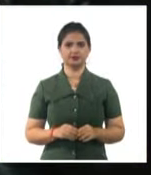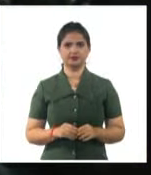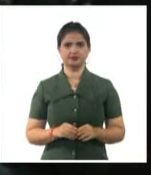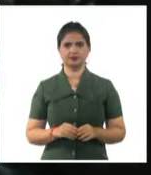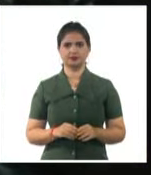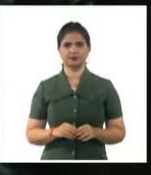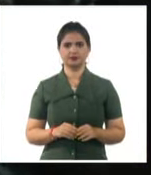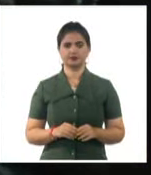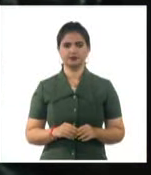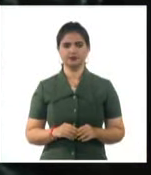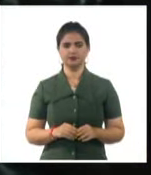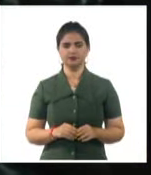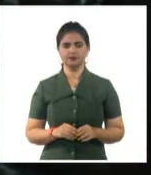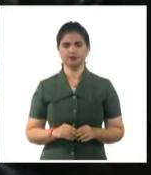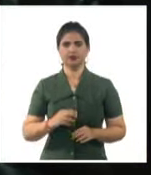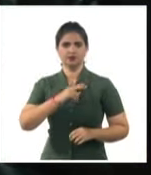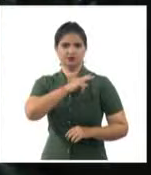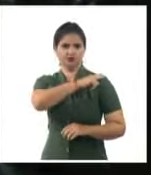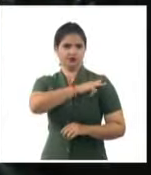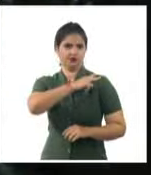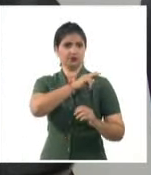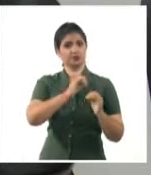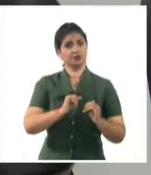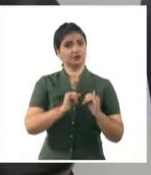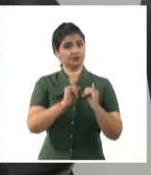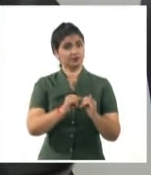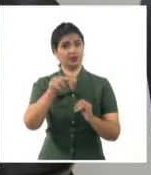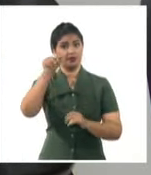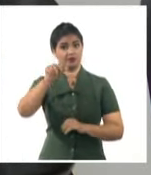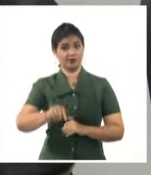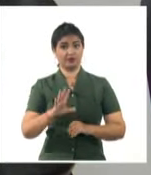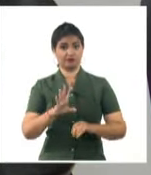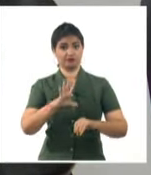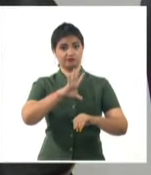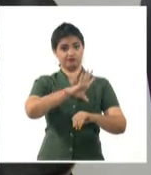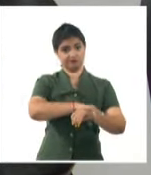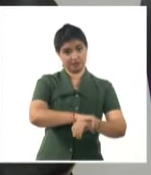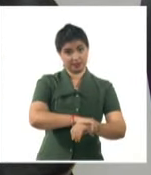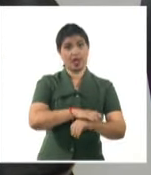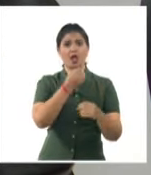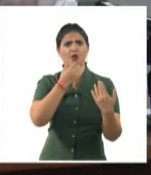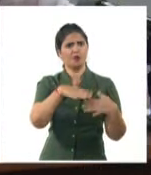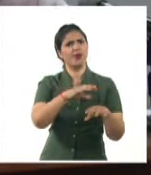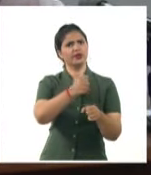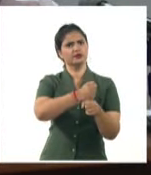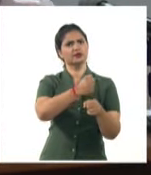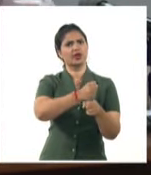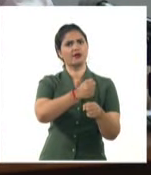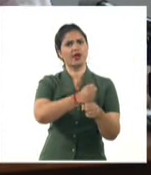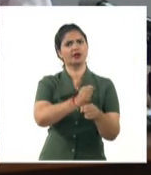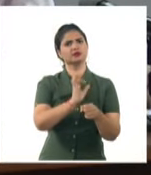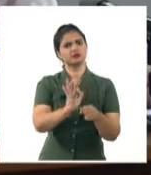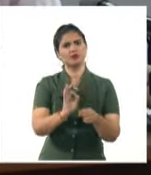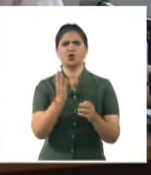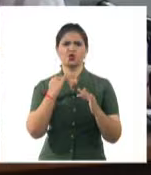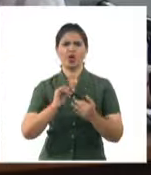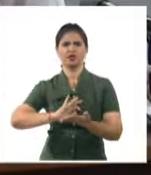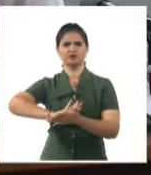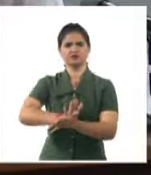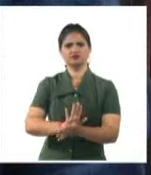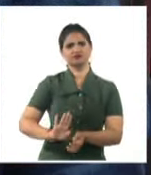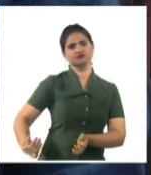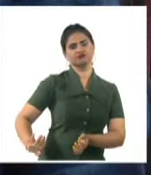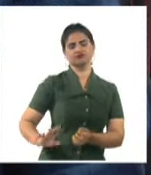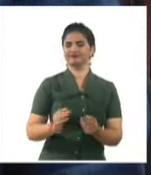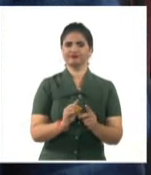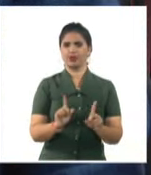La autoridad penitenciaria determina a las personas privadas de libertad que se incorporan al trabajo sin discriminación.